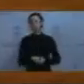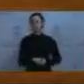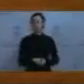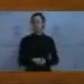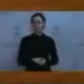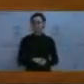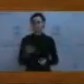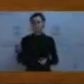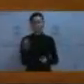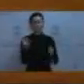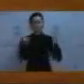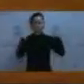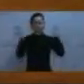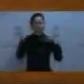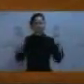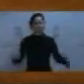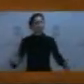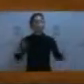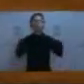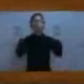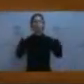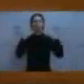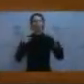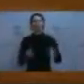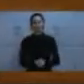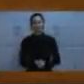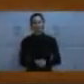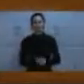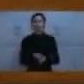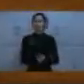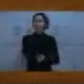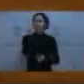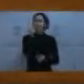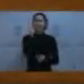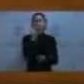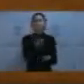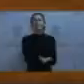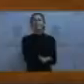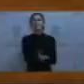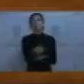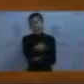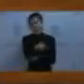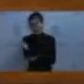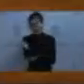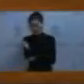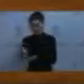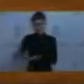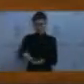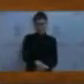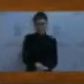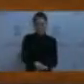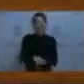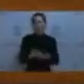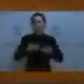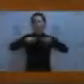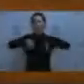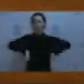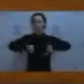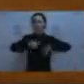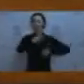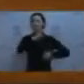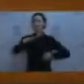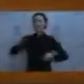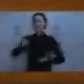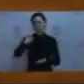que atender a todos. Y estamos solamente pidiendo, o están pidiendo, una humilde propuesta de